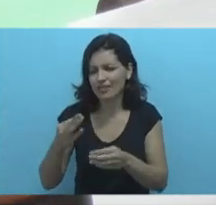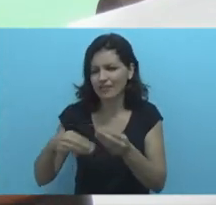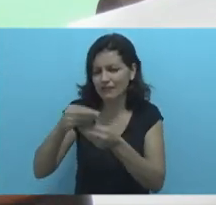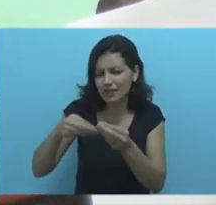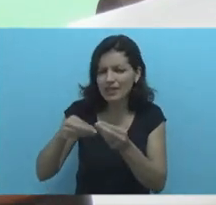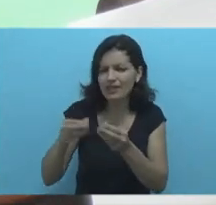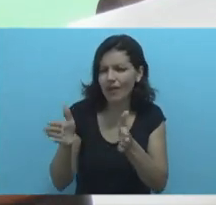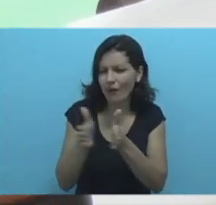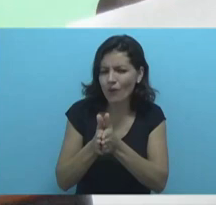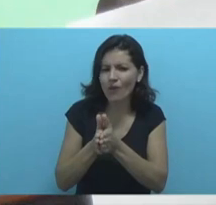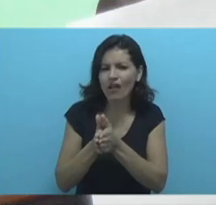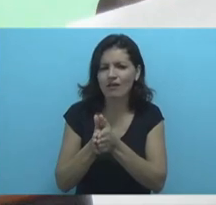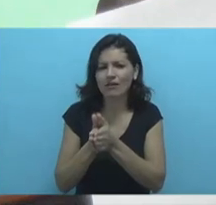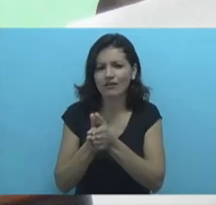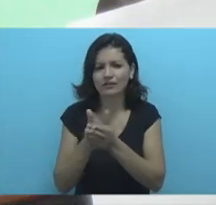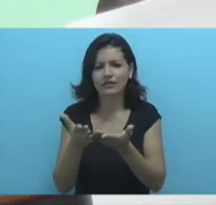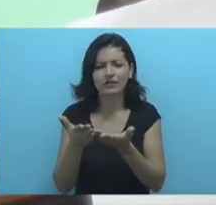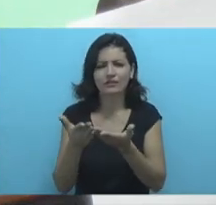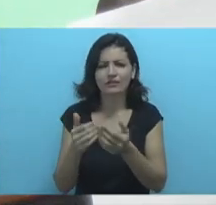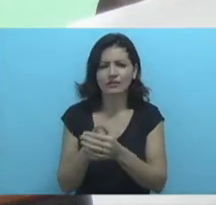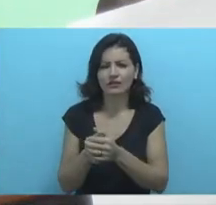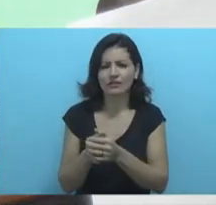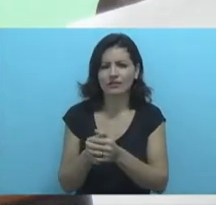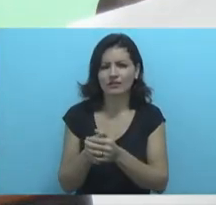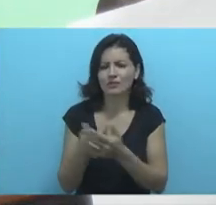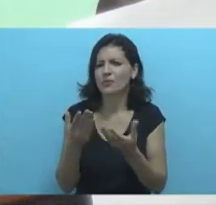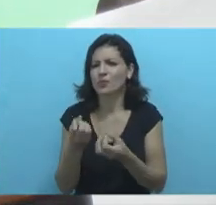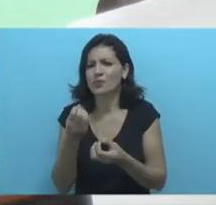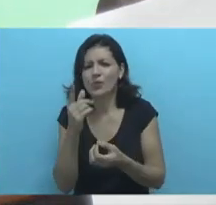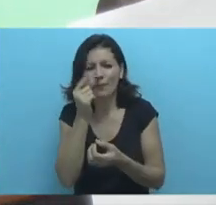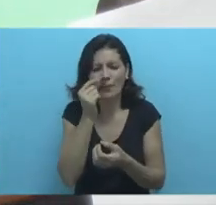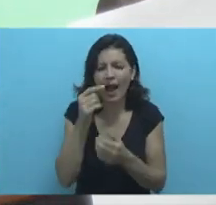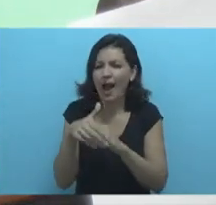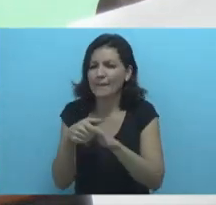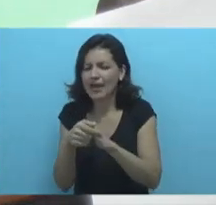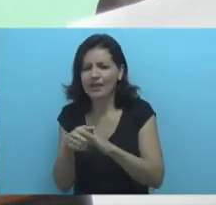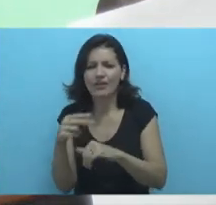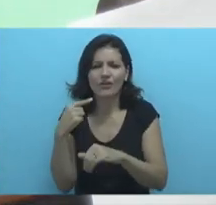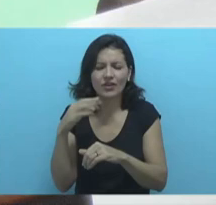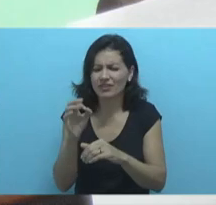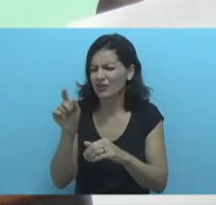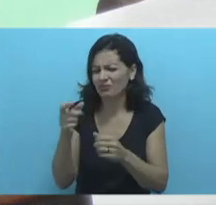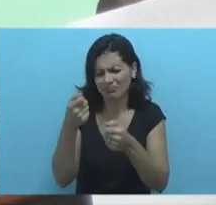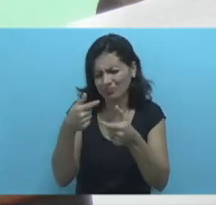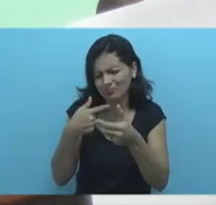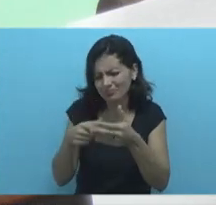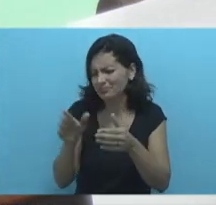comunidad y que ser un buen vecino, un buen padre, un buen hijo, un buen amigo, esas eran las cosas que